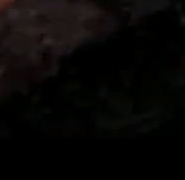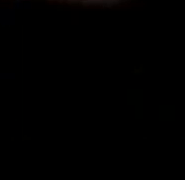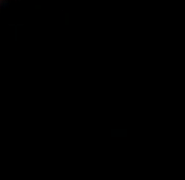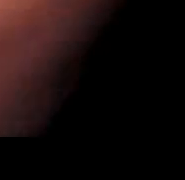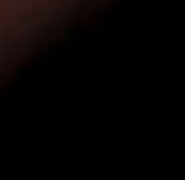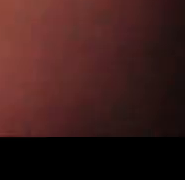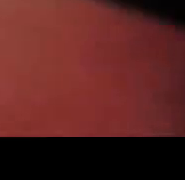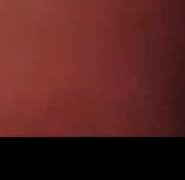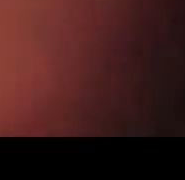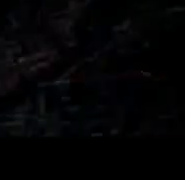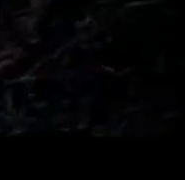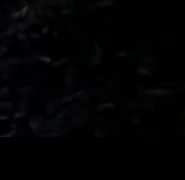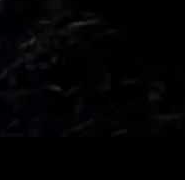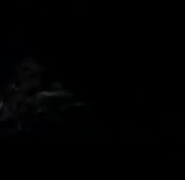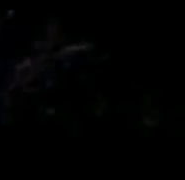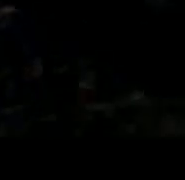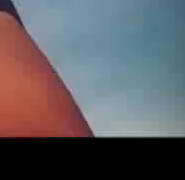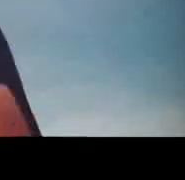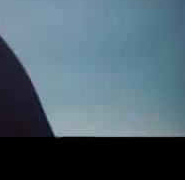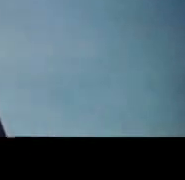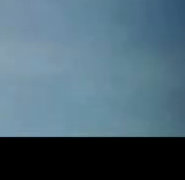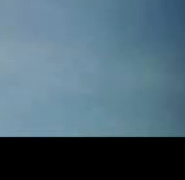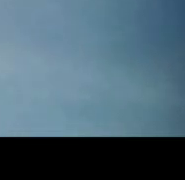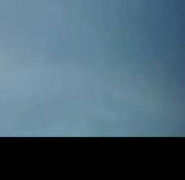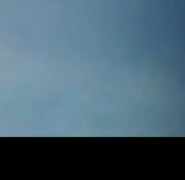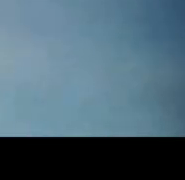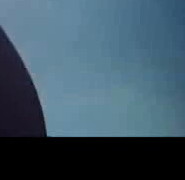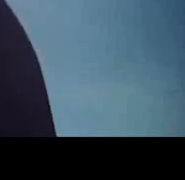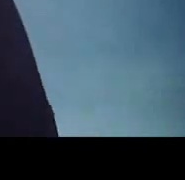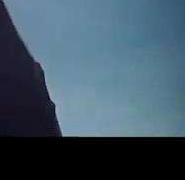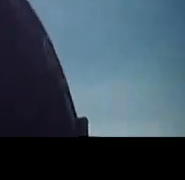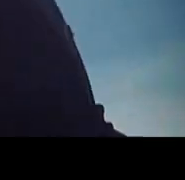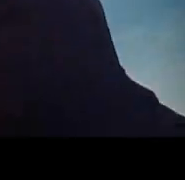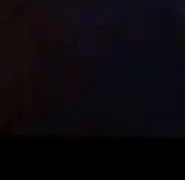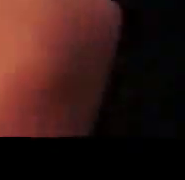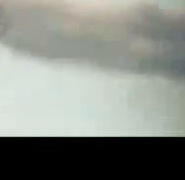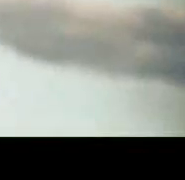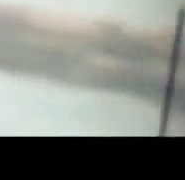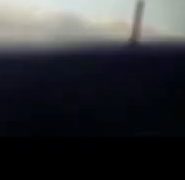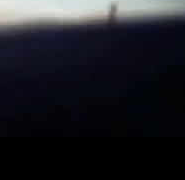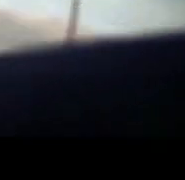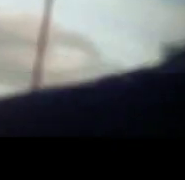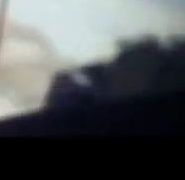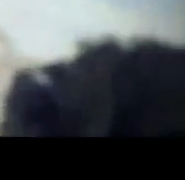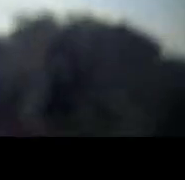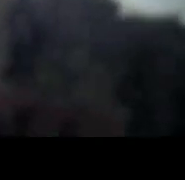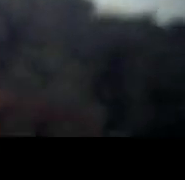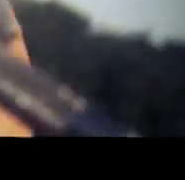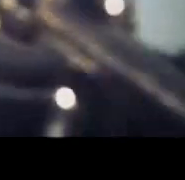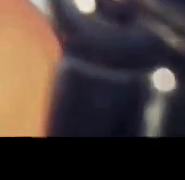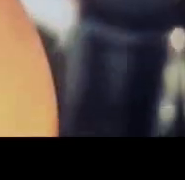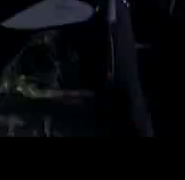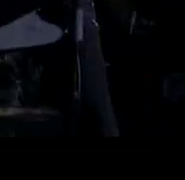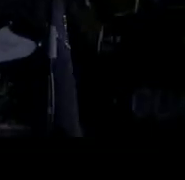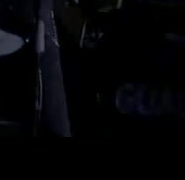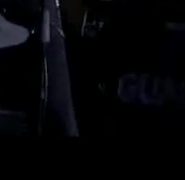para nada. Y es ahí cuando decís que estoy haciendo acá. Y